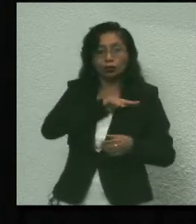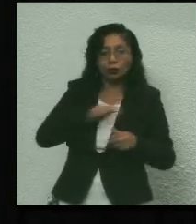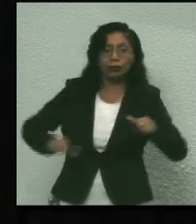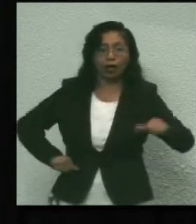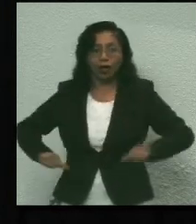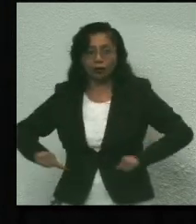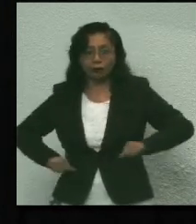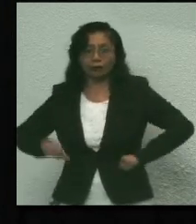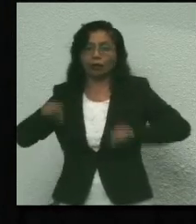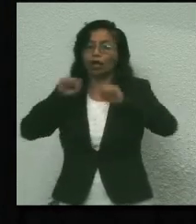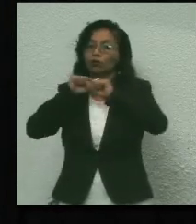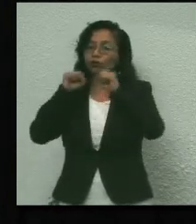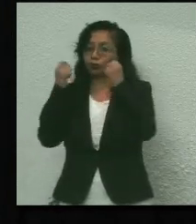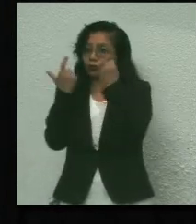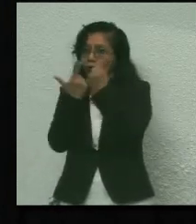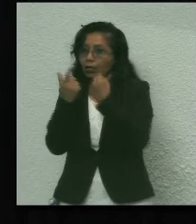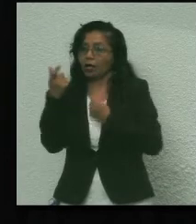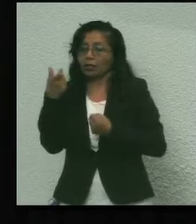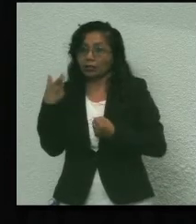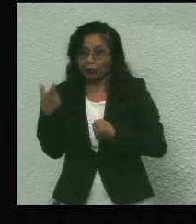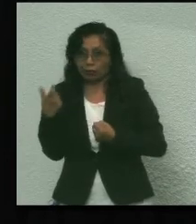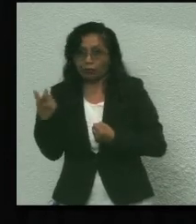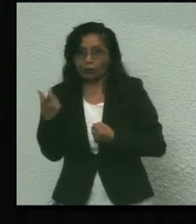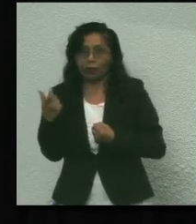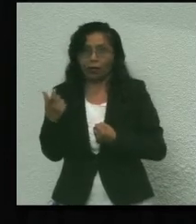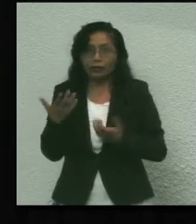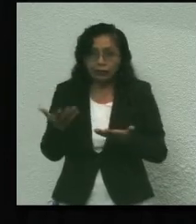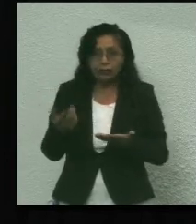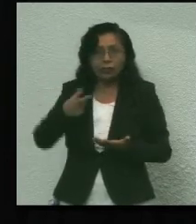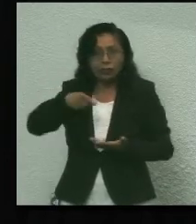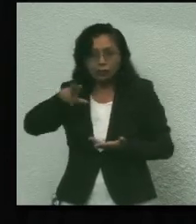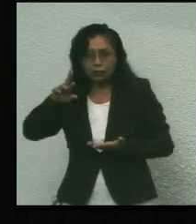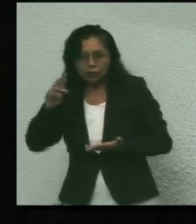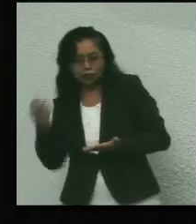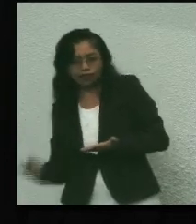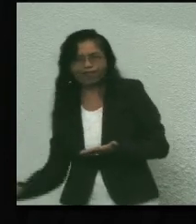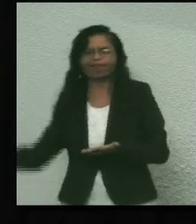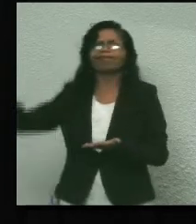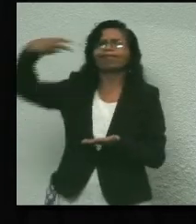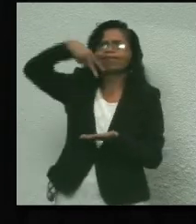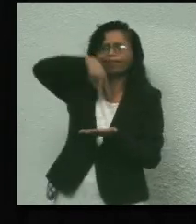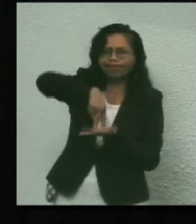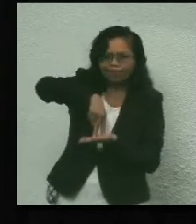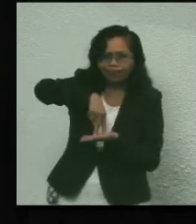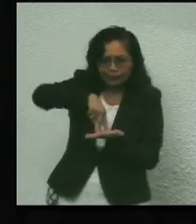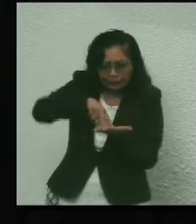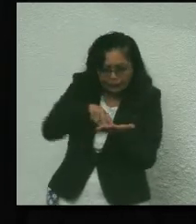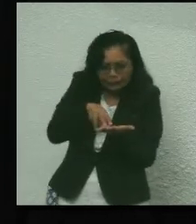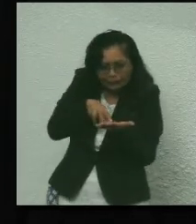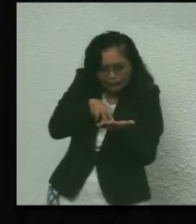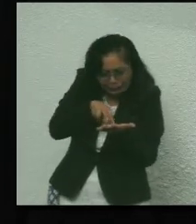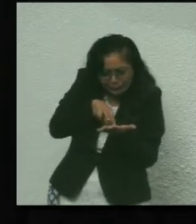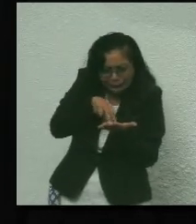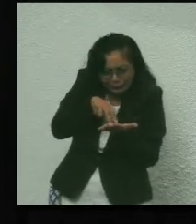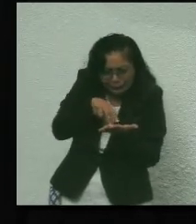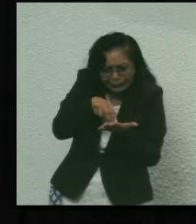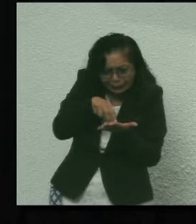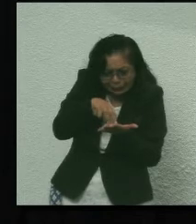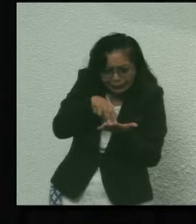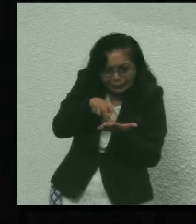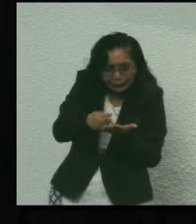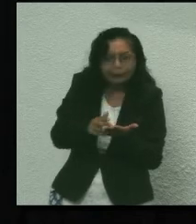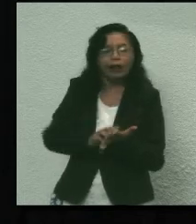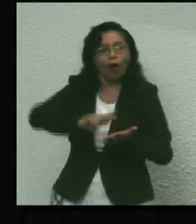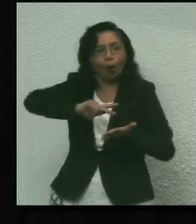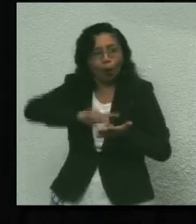económica. Si Quintana Roo ya está de pie, dando sus primeros pasos para la